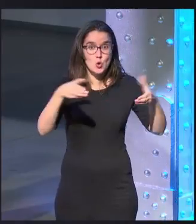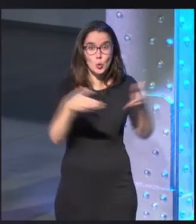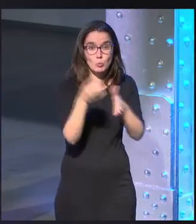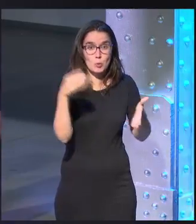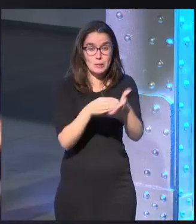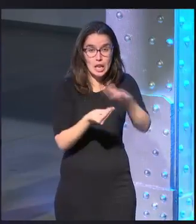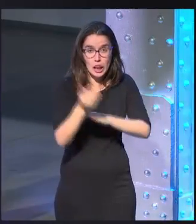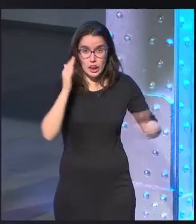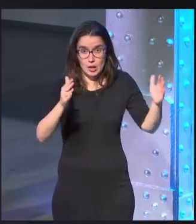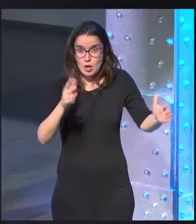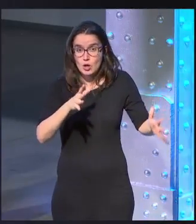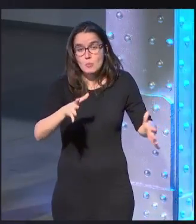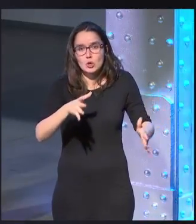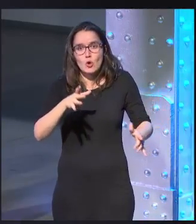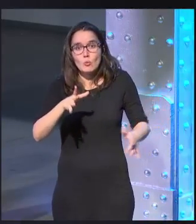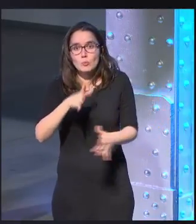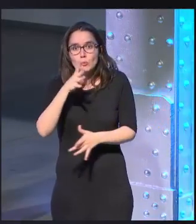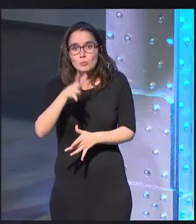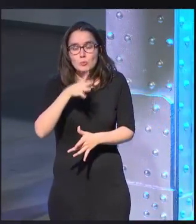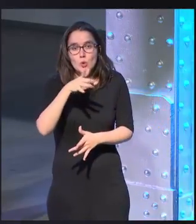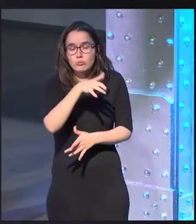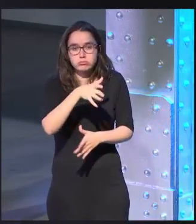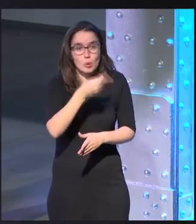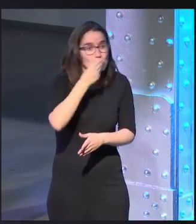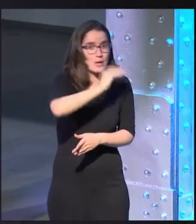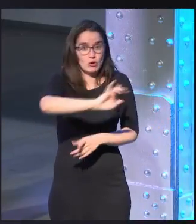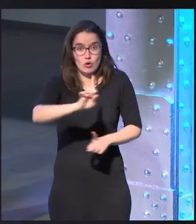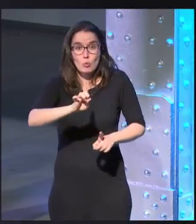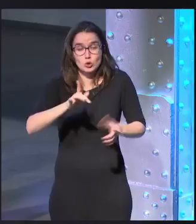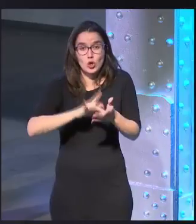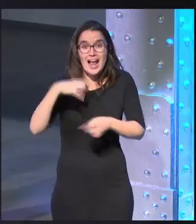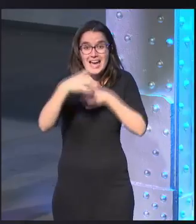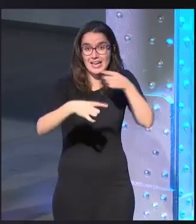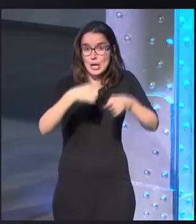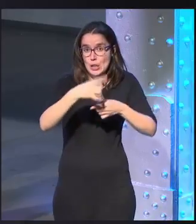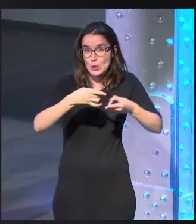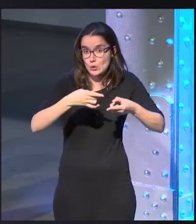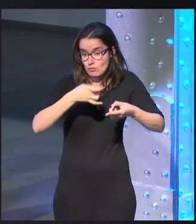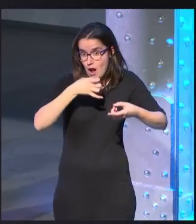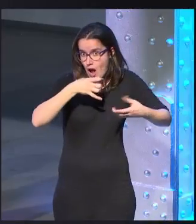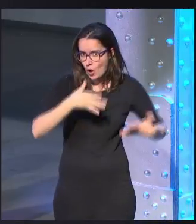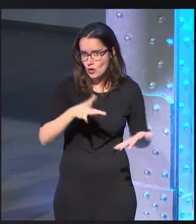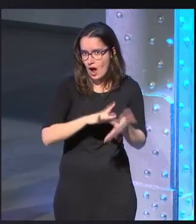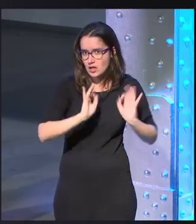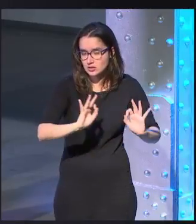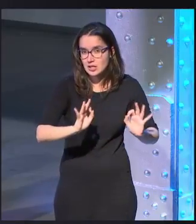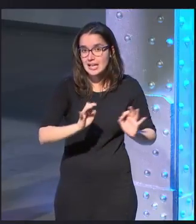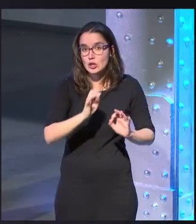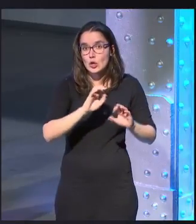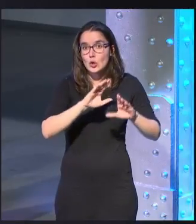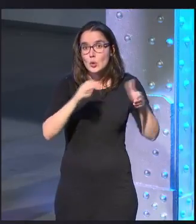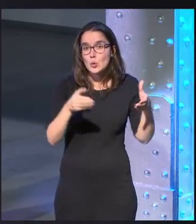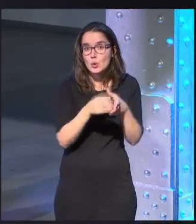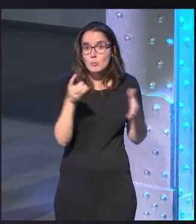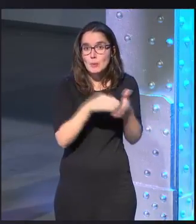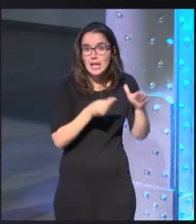no porque son una tropa como el sexto de caballería, sino porque son la generación que nos sucede. Estos millennials